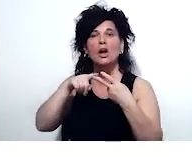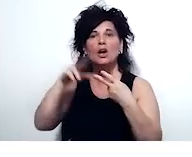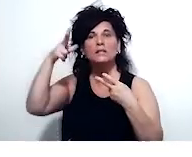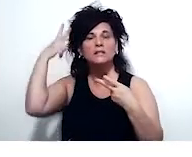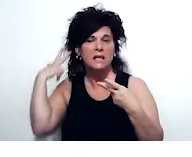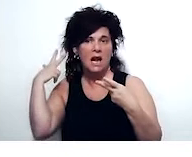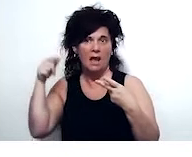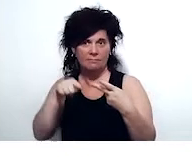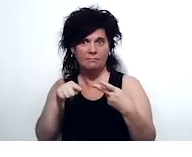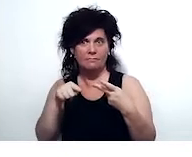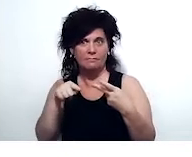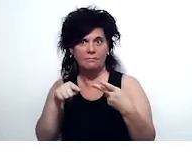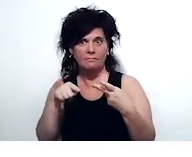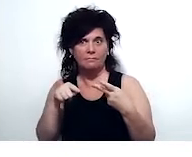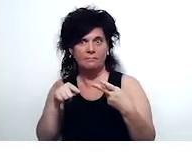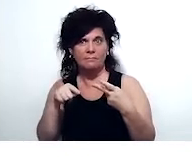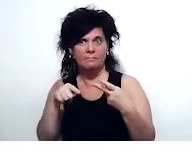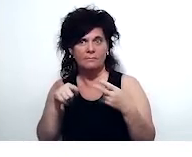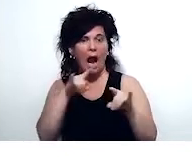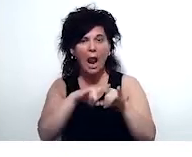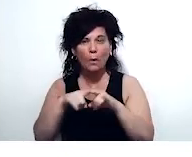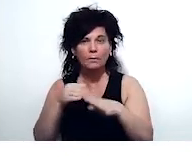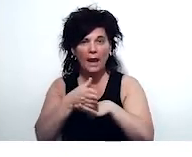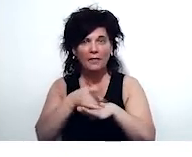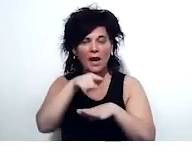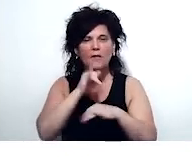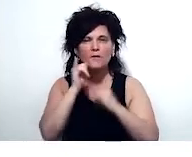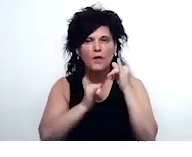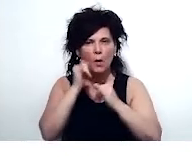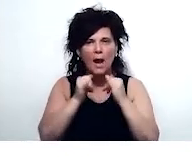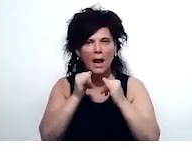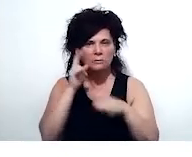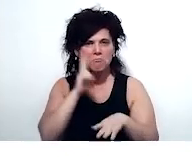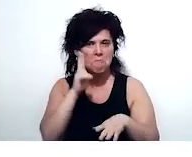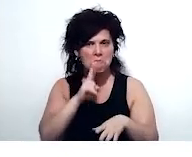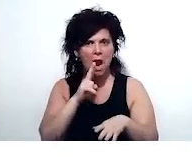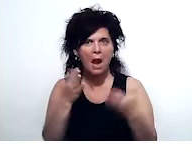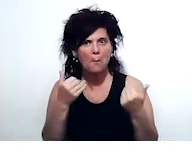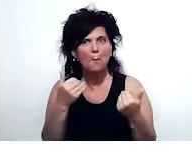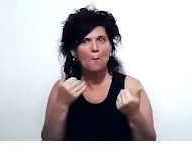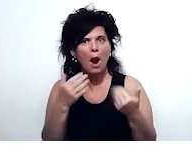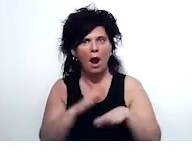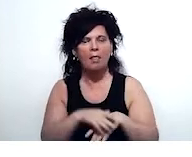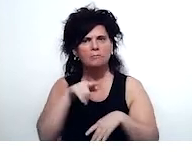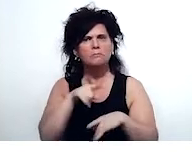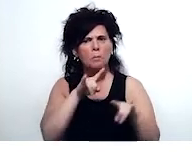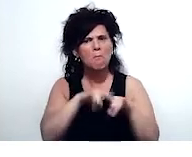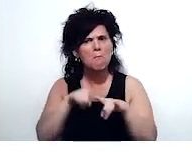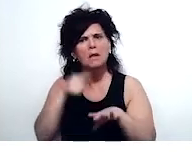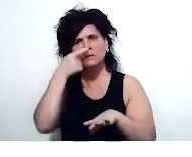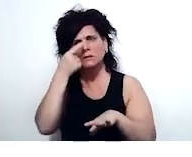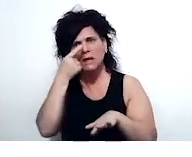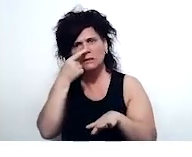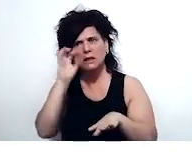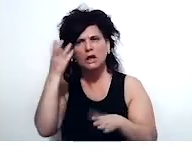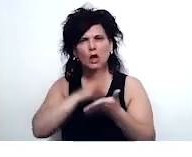tienen mucha información sobre una serie de desarrollos de regulaciones. Es una interesante página para